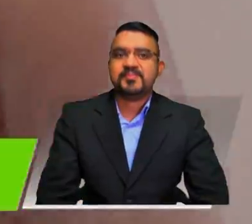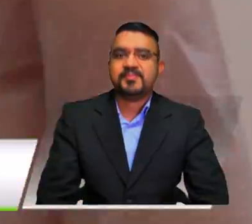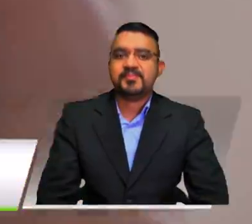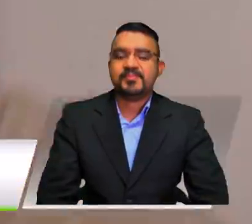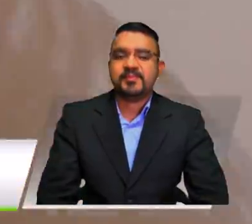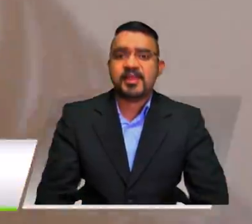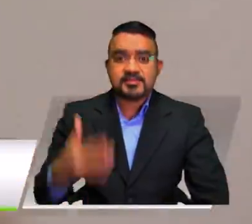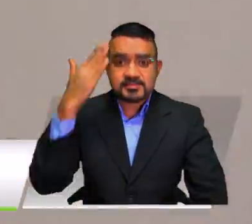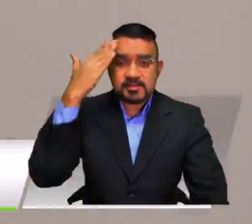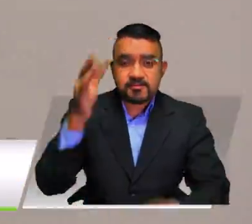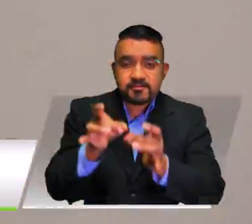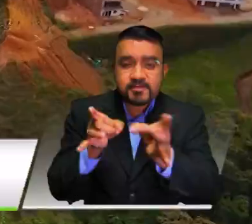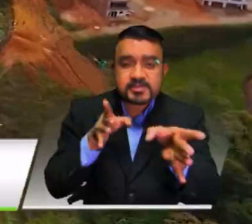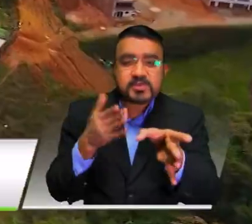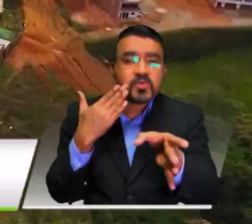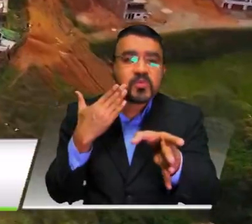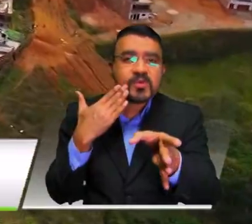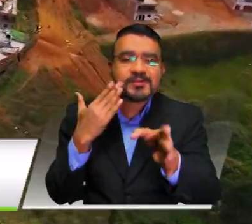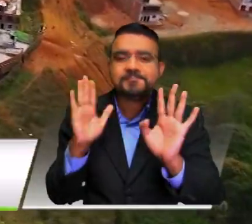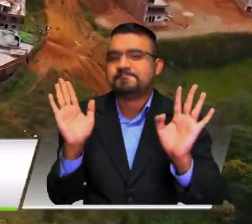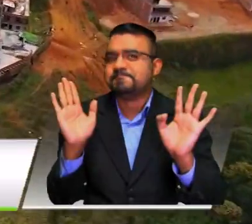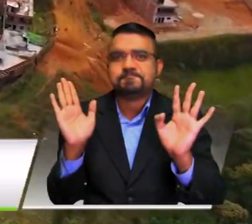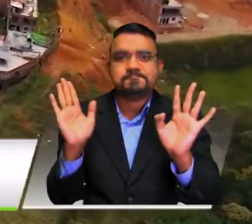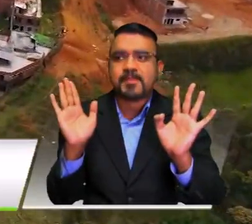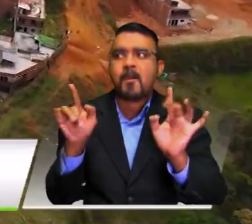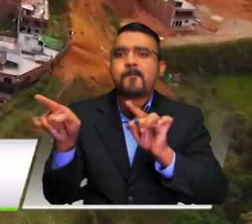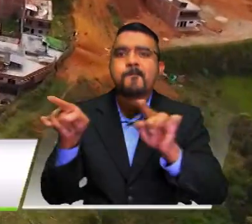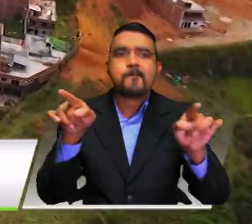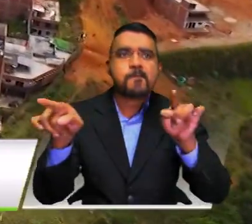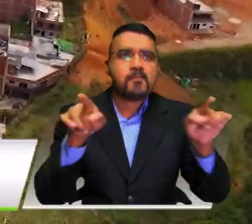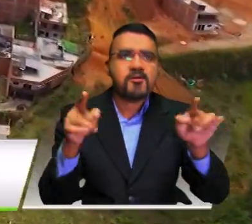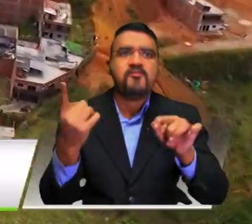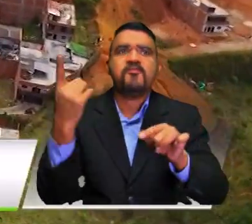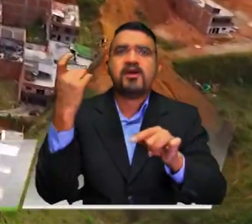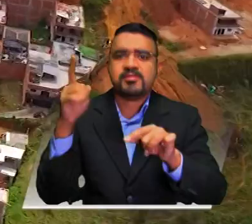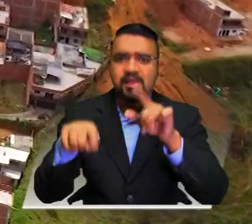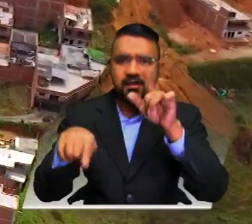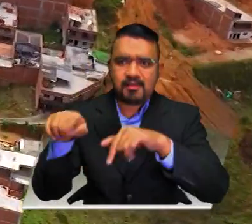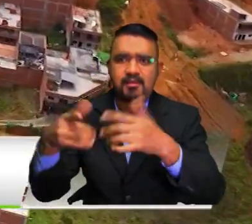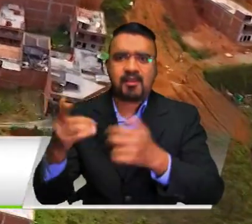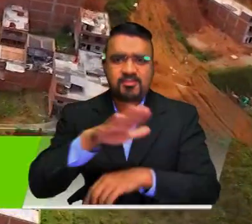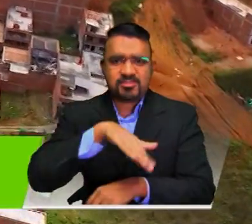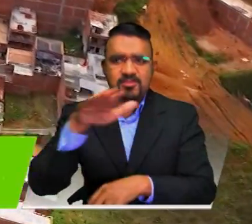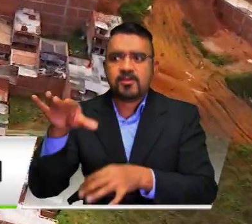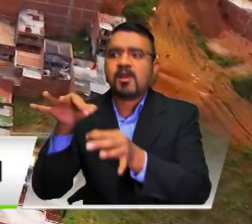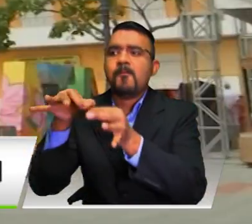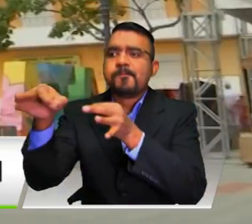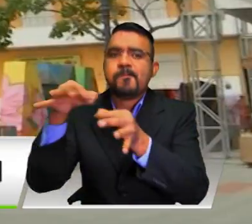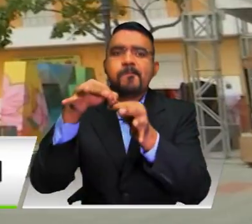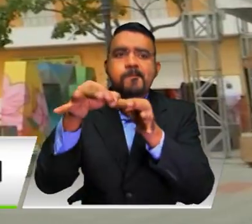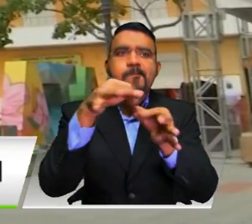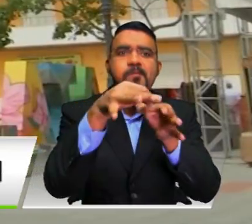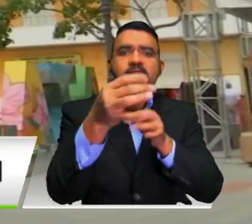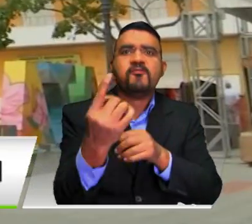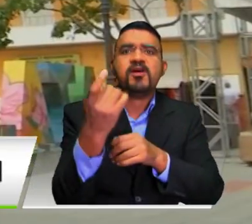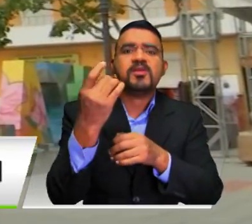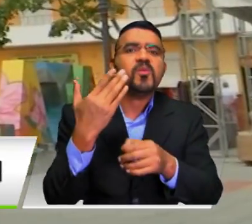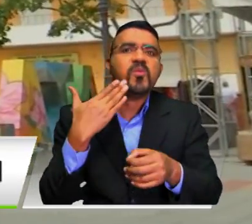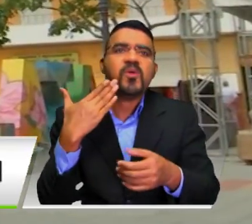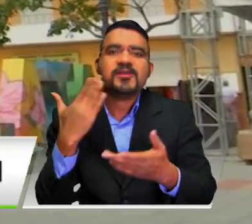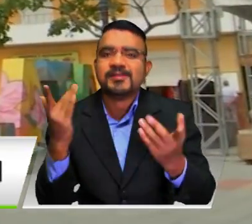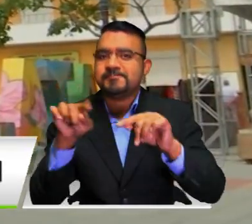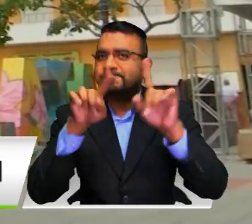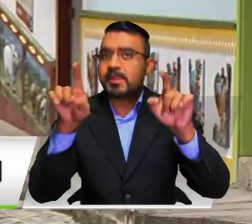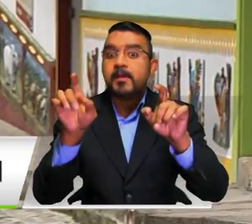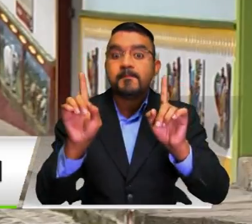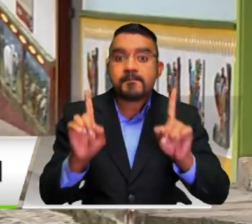está definida la fecha en la que comenzará la vacunación contra el jove y 19 los demás municipios de antioquia los mandatarios locales iniciaron con adecuaciones en los